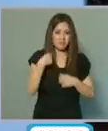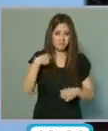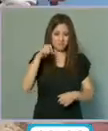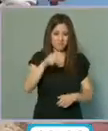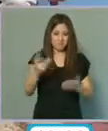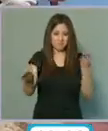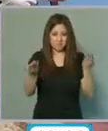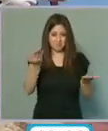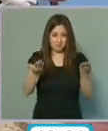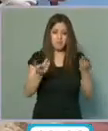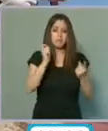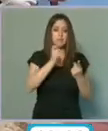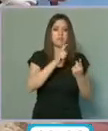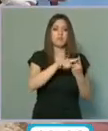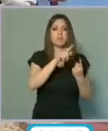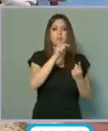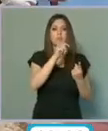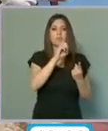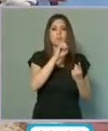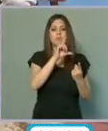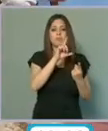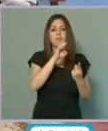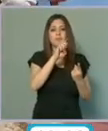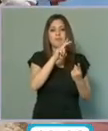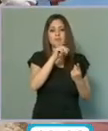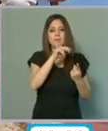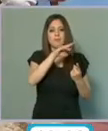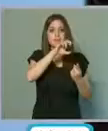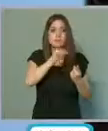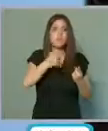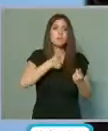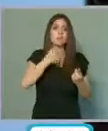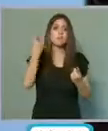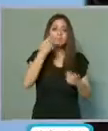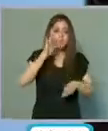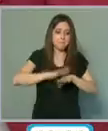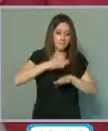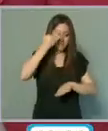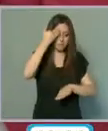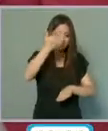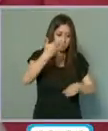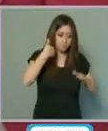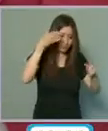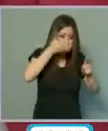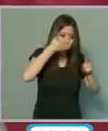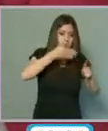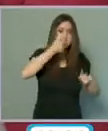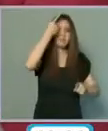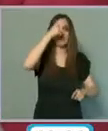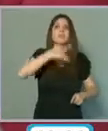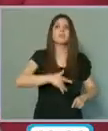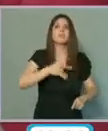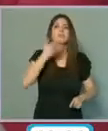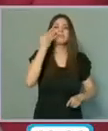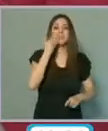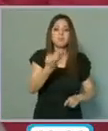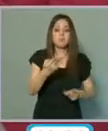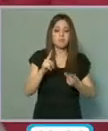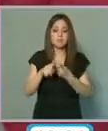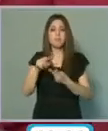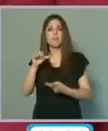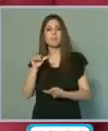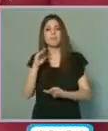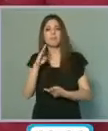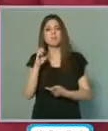son básicos. Tolerancia, cada vez necesito más estar en esto para sentirme yo en equilibrio y bien. Y abstinencia, cuando no lo